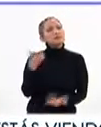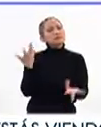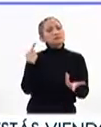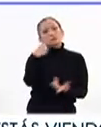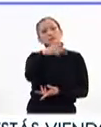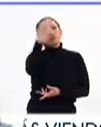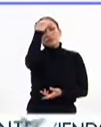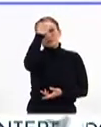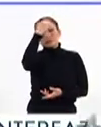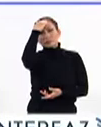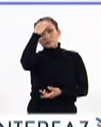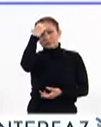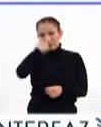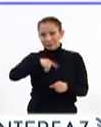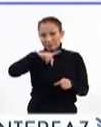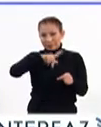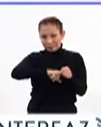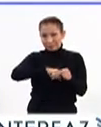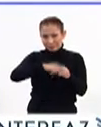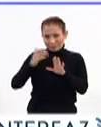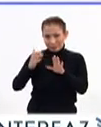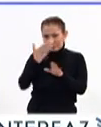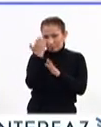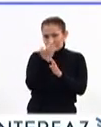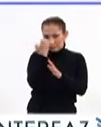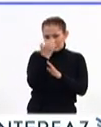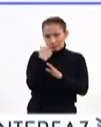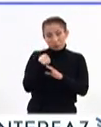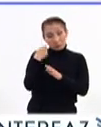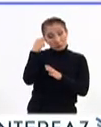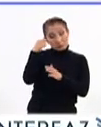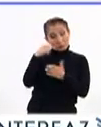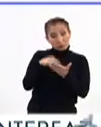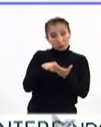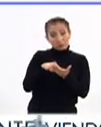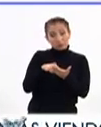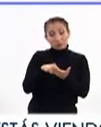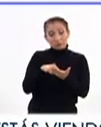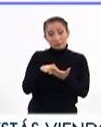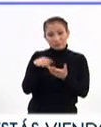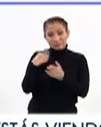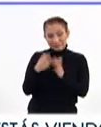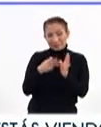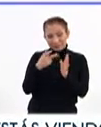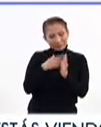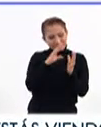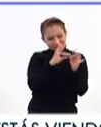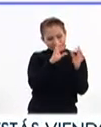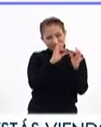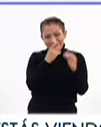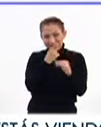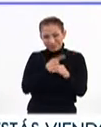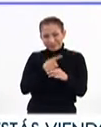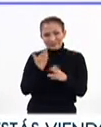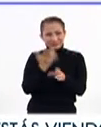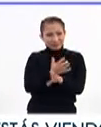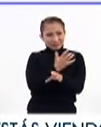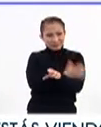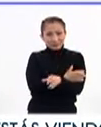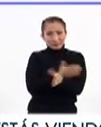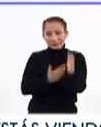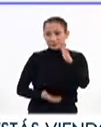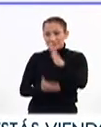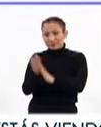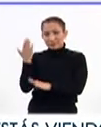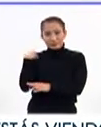la experiencia personal, además de la académica, creo que yo, bueno, lo hemos platicado con varios colegas tuyos que se